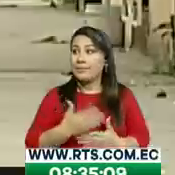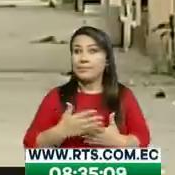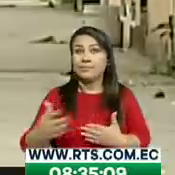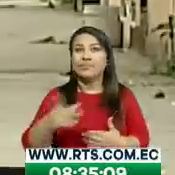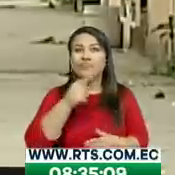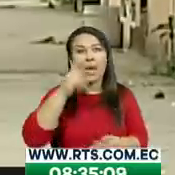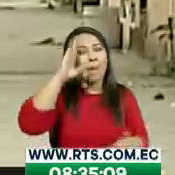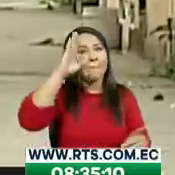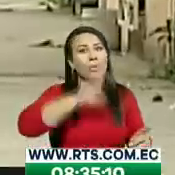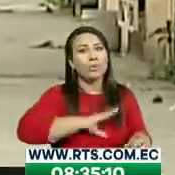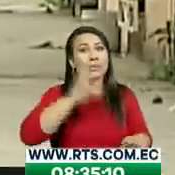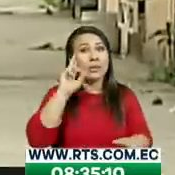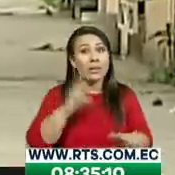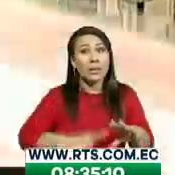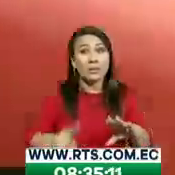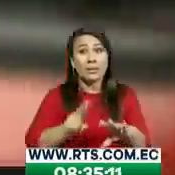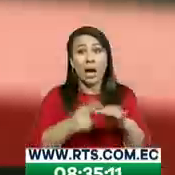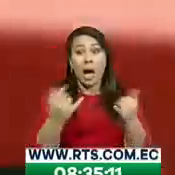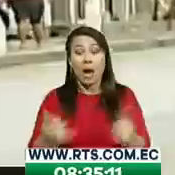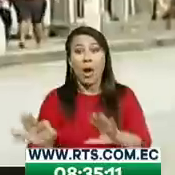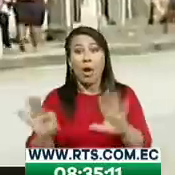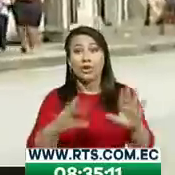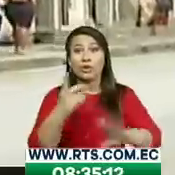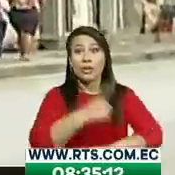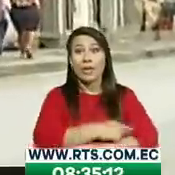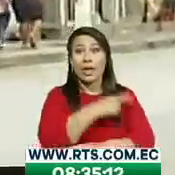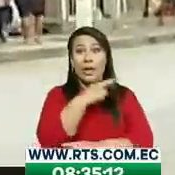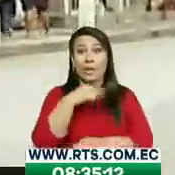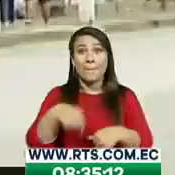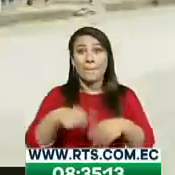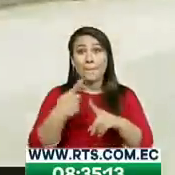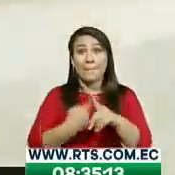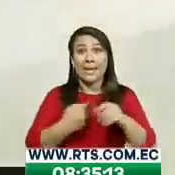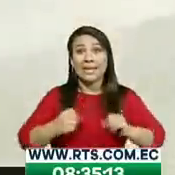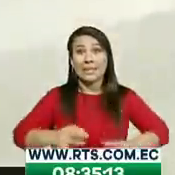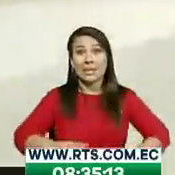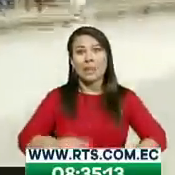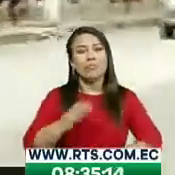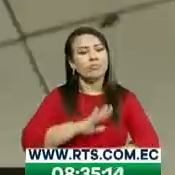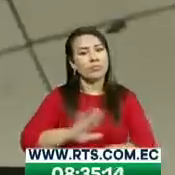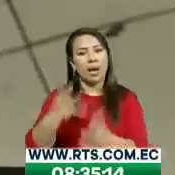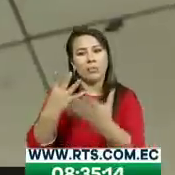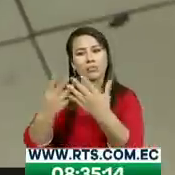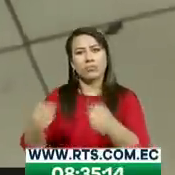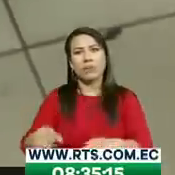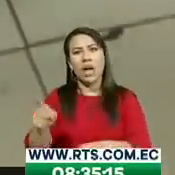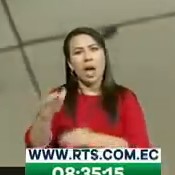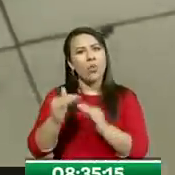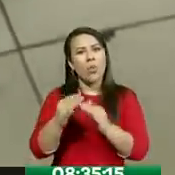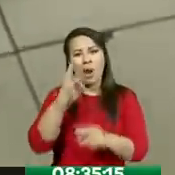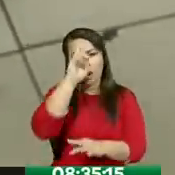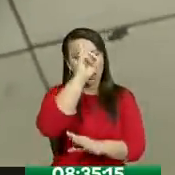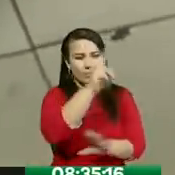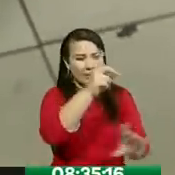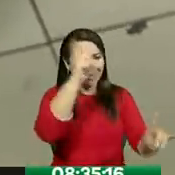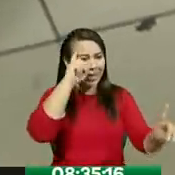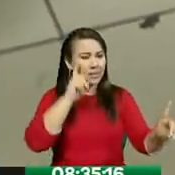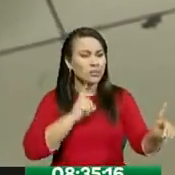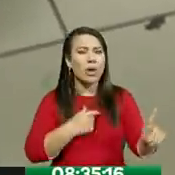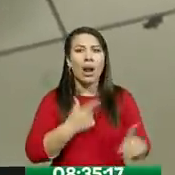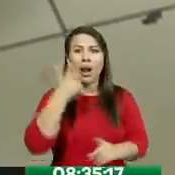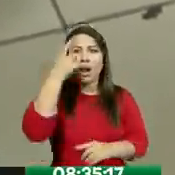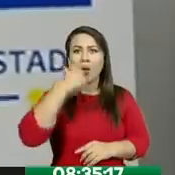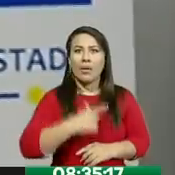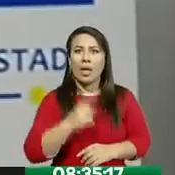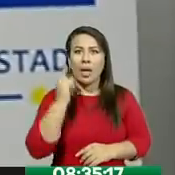estado interno del vehículo para justamente beneficio del usuario. Para el buen servicio, ¿no? Así es, correcto. Por